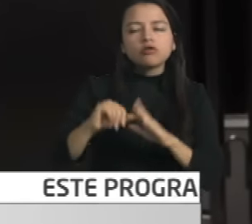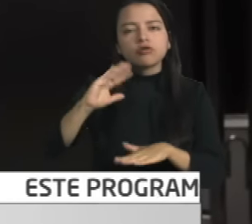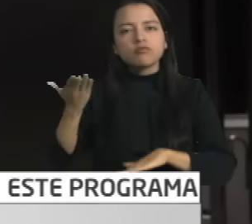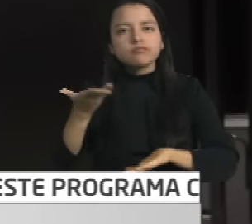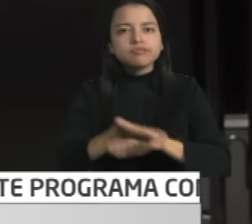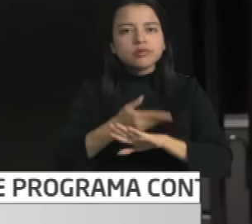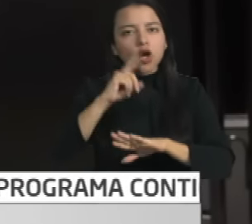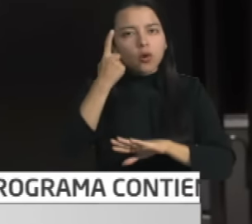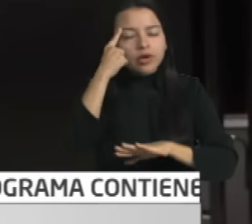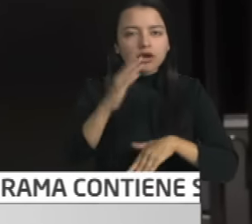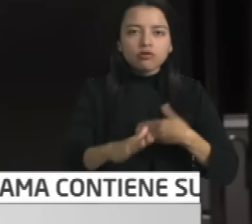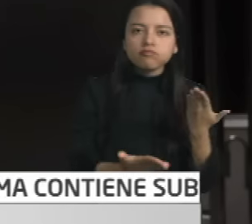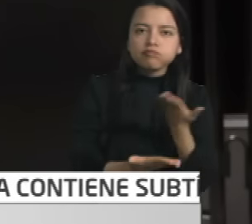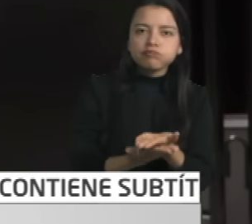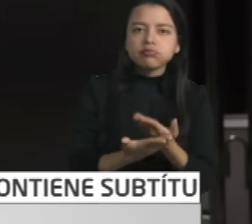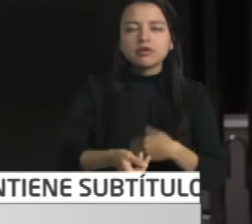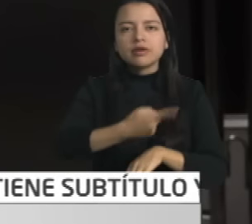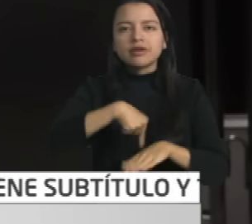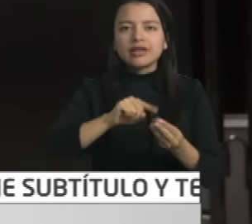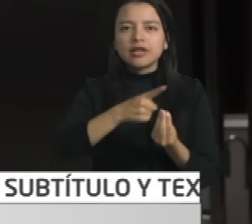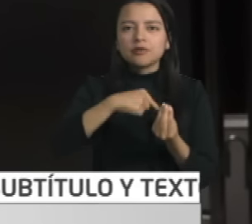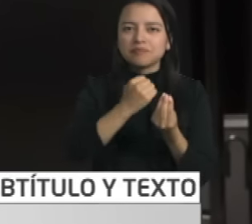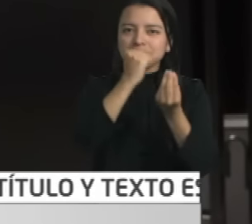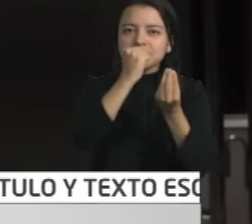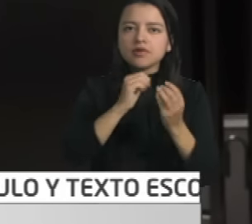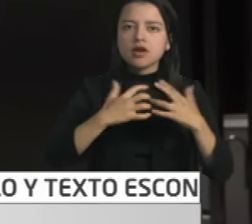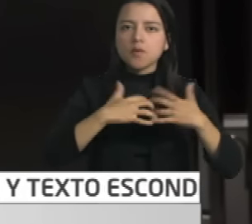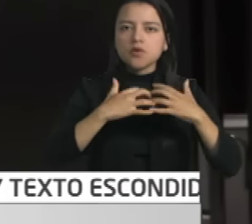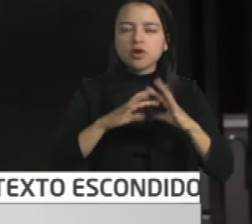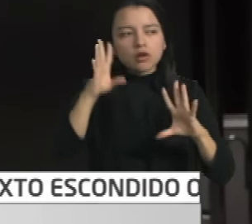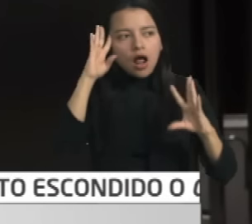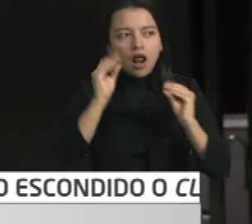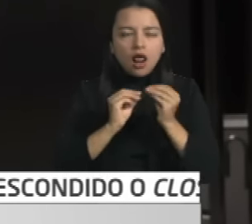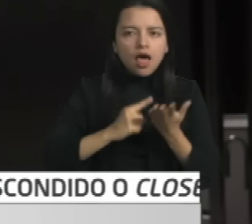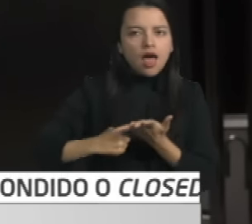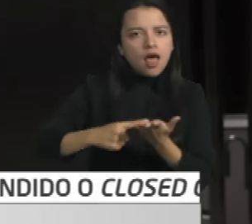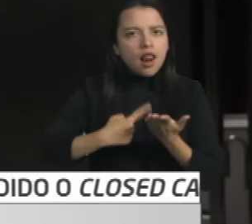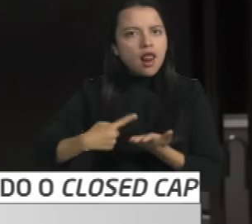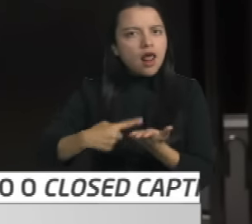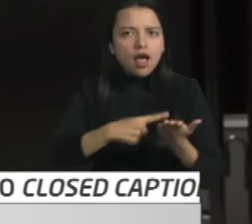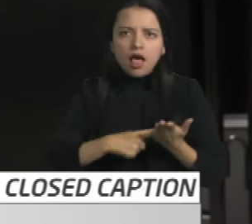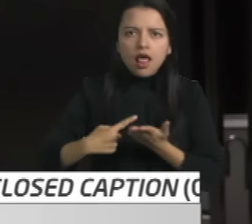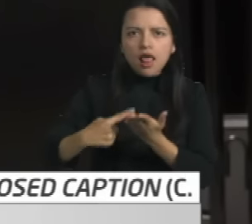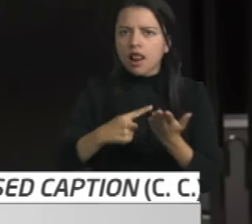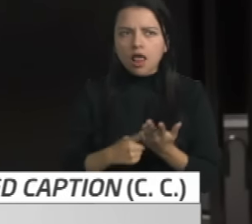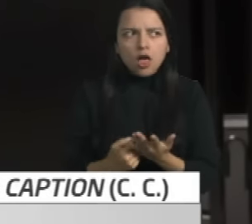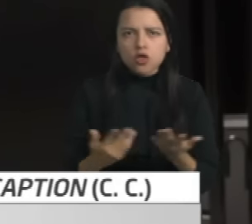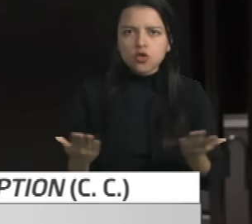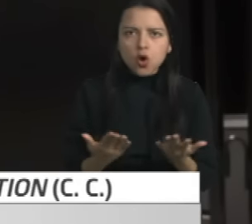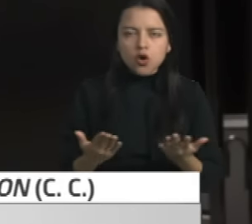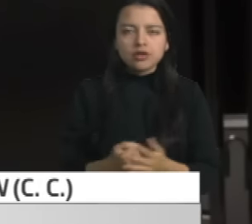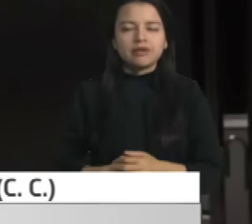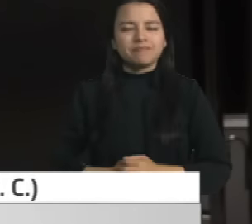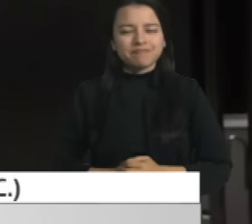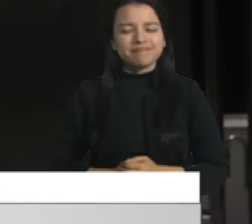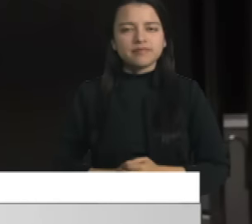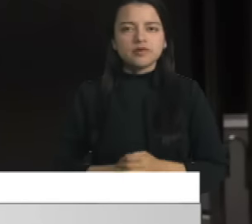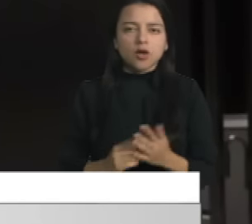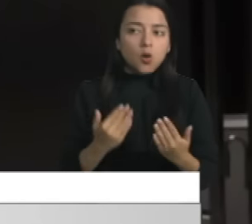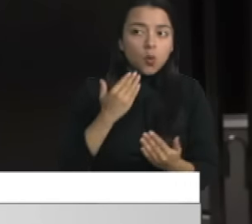Nacional y transportadores, específicamente camioneros, buscan acuerdos para poder levantar el paro que viene desde este lunes de esta